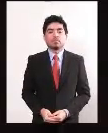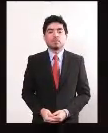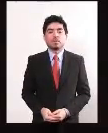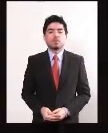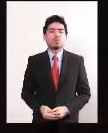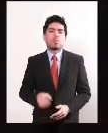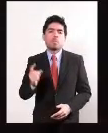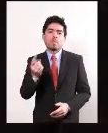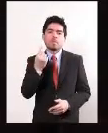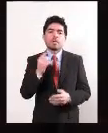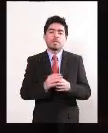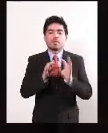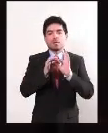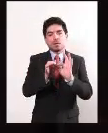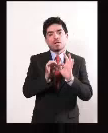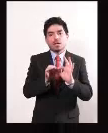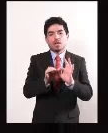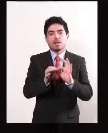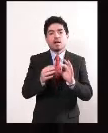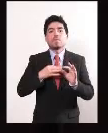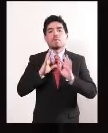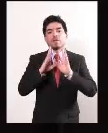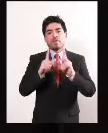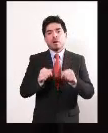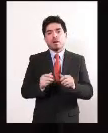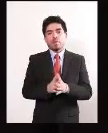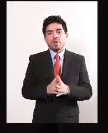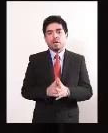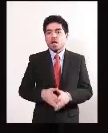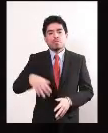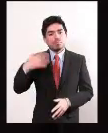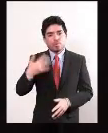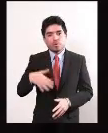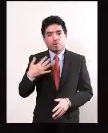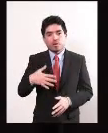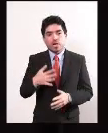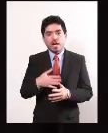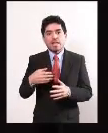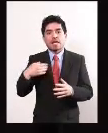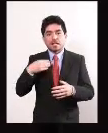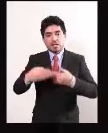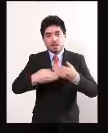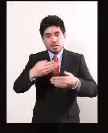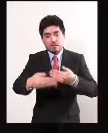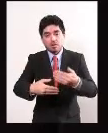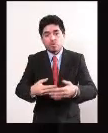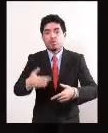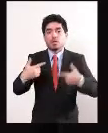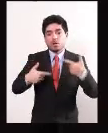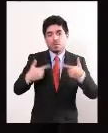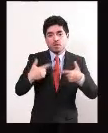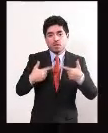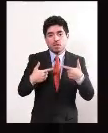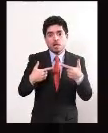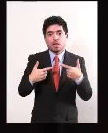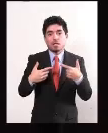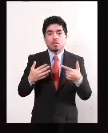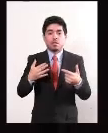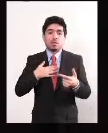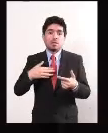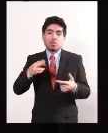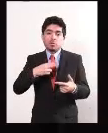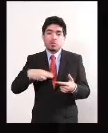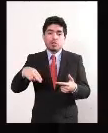Antes que todo, quisiera agradecer a mi familia que ha sido fundamental en el desarrollo de la política que hemos